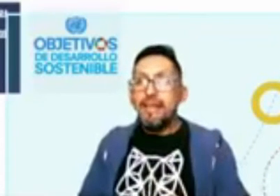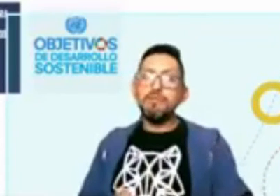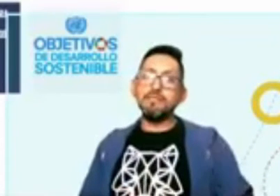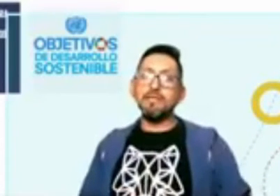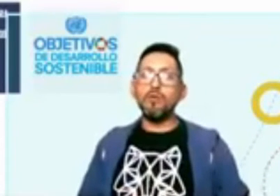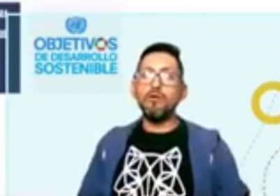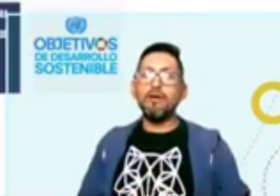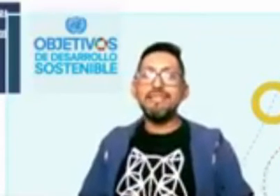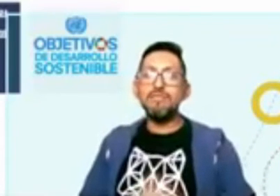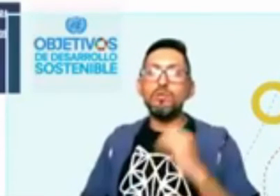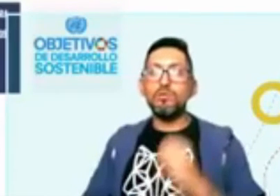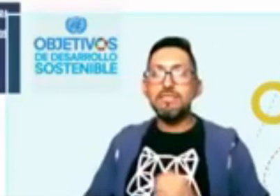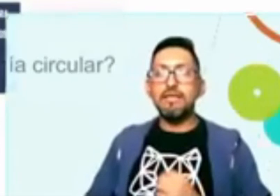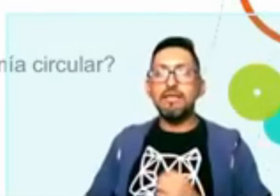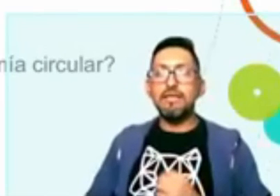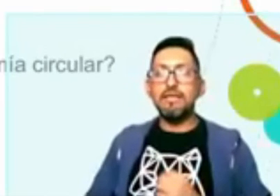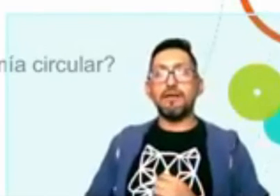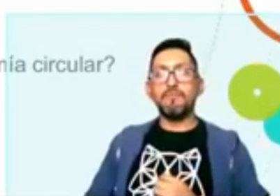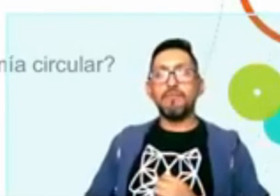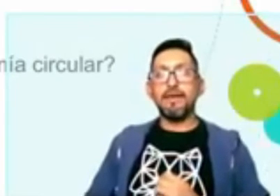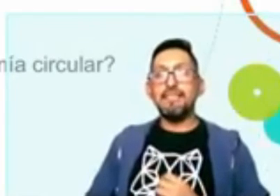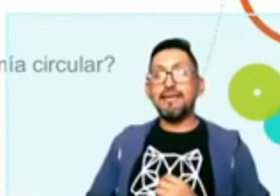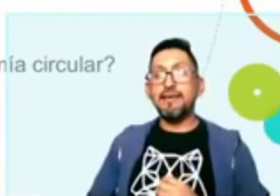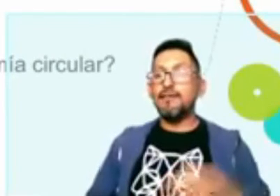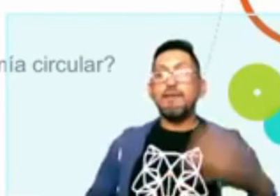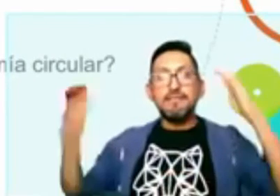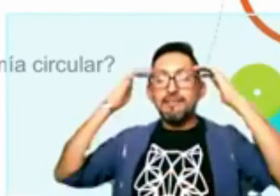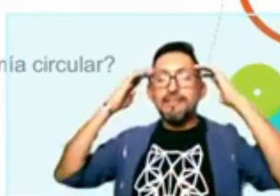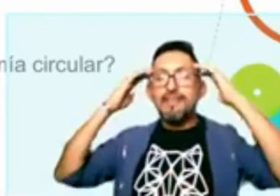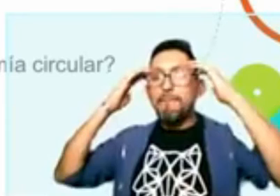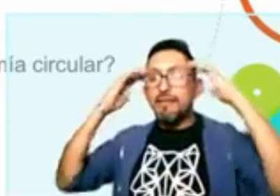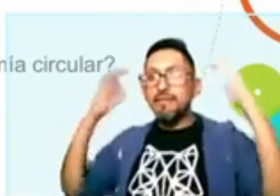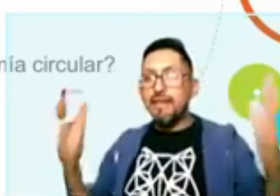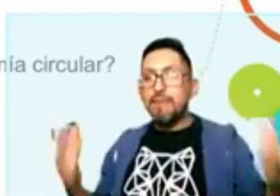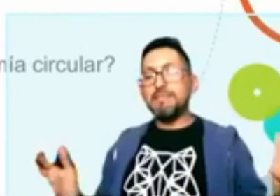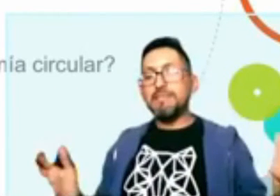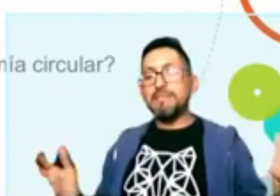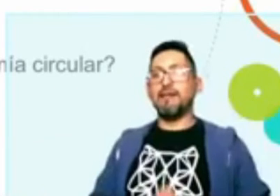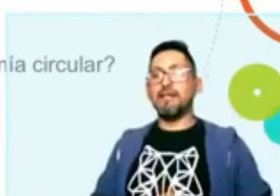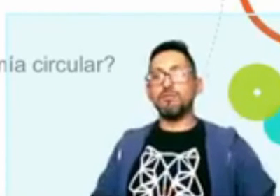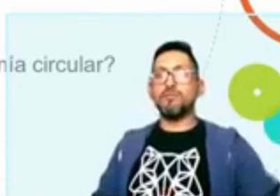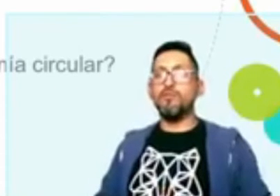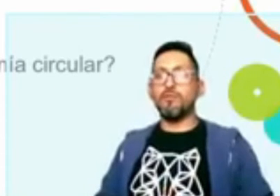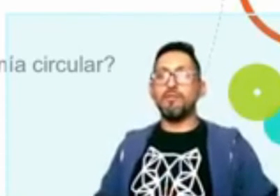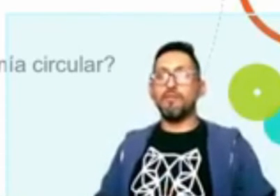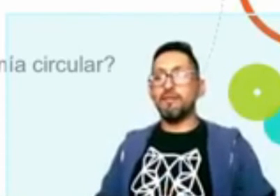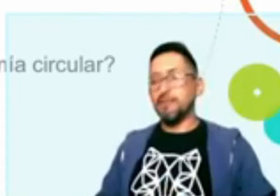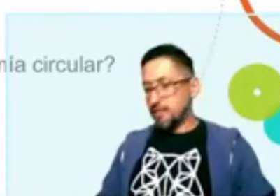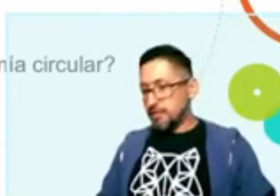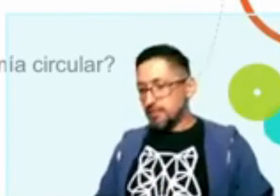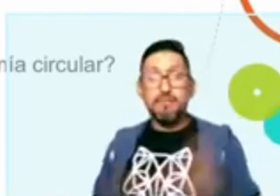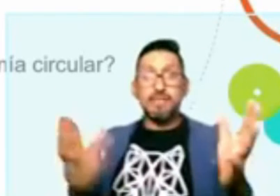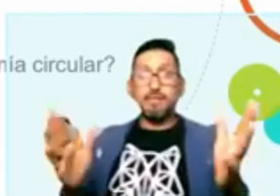que realmente está en juego es nuestro estilo de vida. Así que se trata de aprender a pensar las cosas de una forma